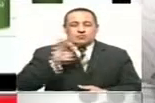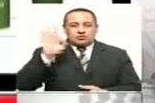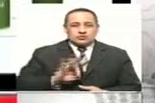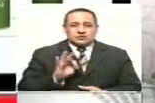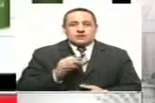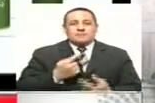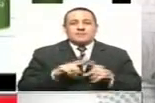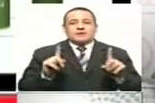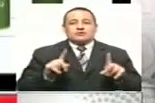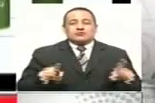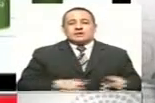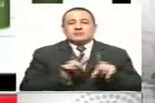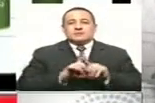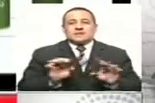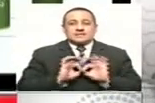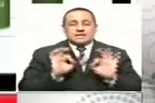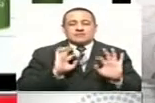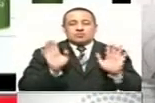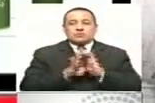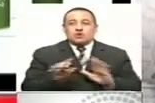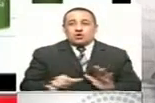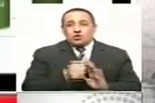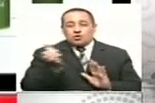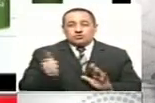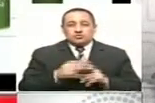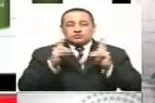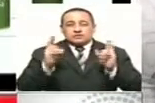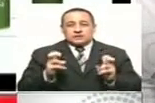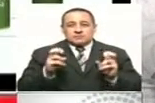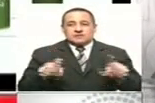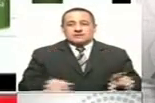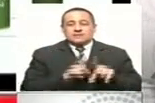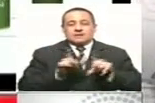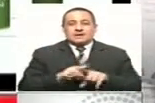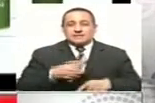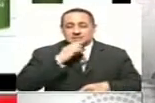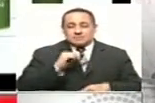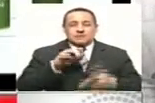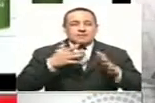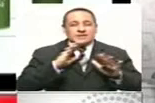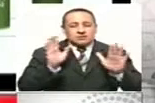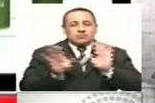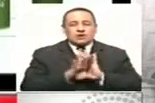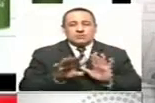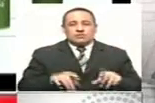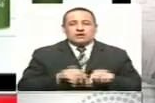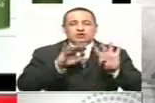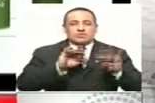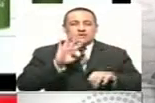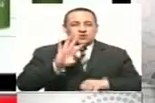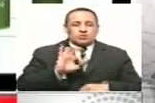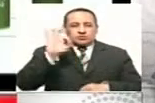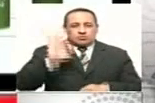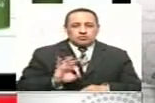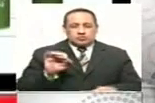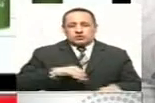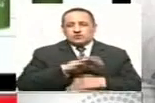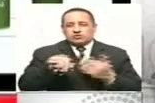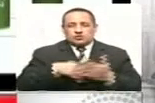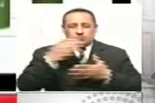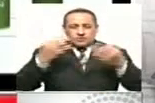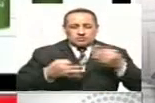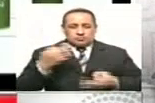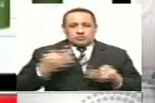digamos, ya dadas las circunstancias, y a diciembre parece que por lo menos el 94% de todo el